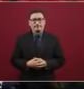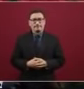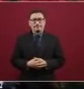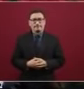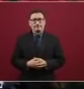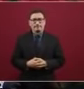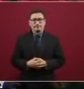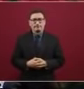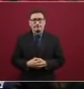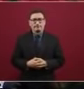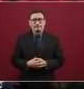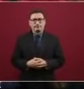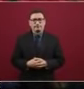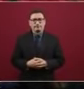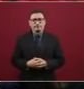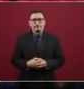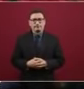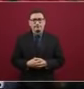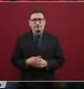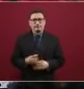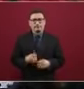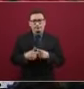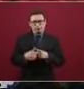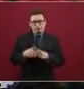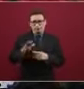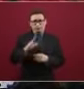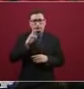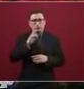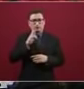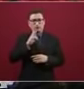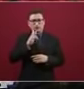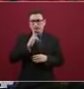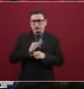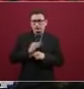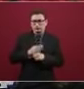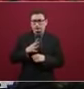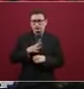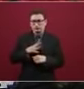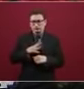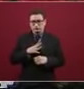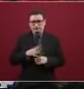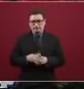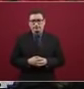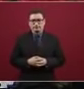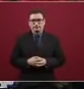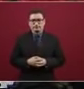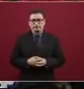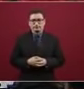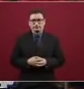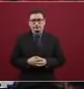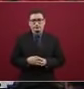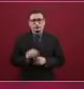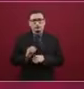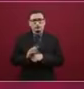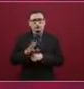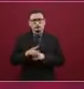Primeramente, a ver si tenemos aquí a la mano la